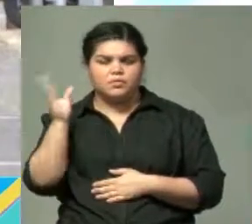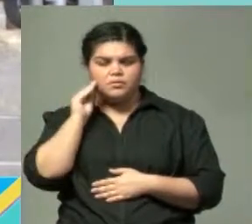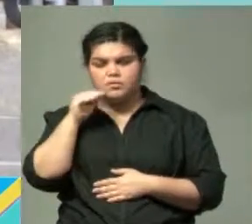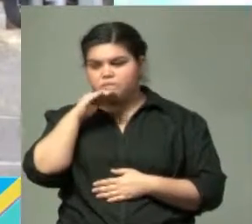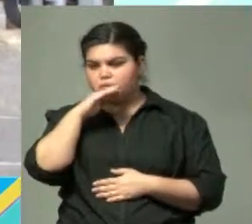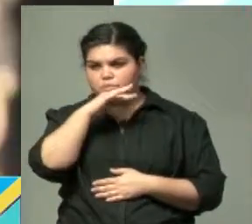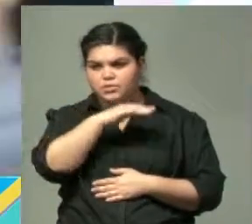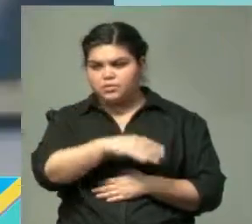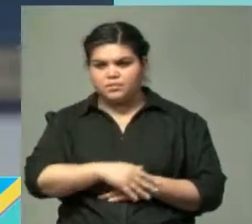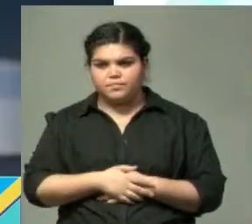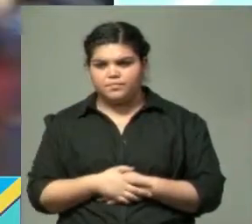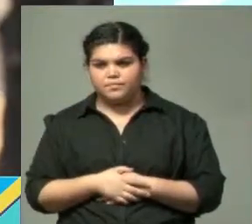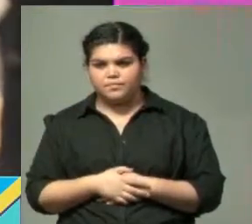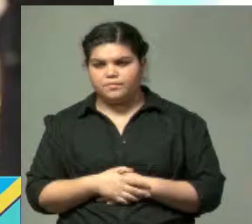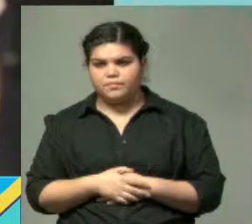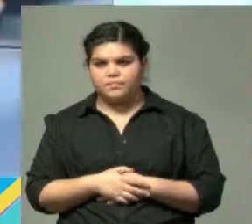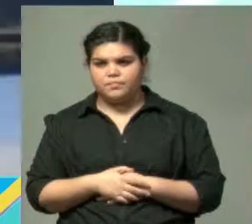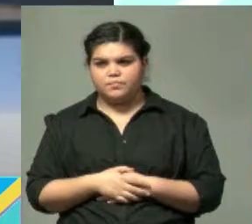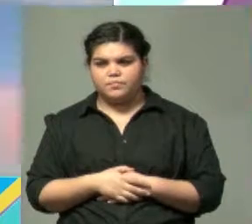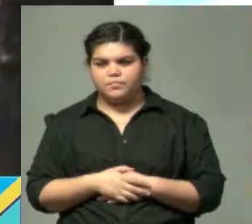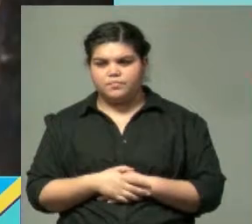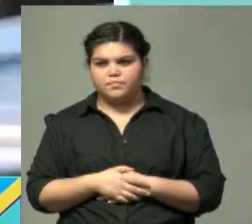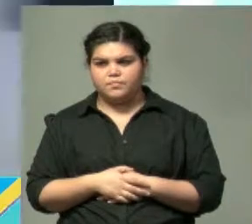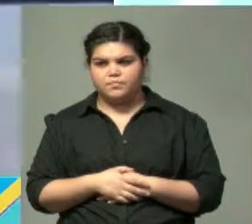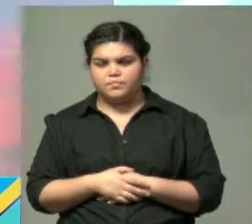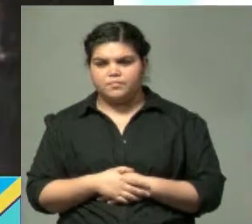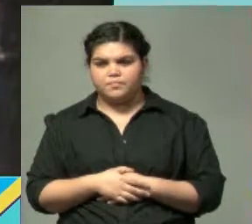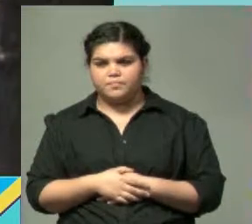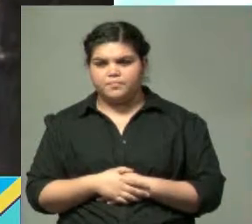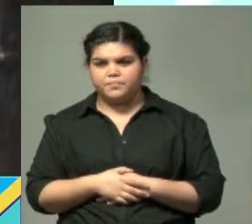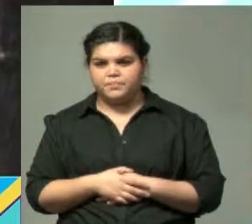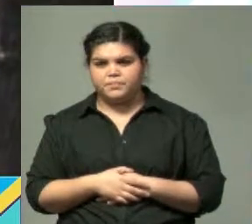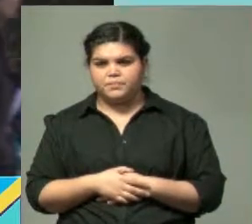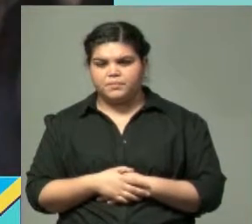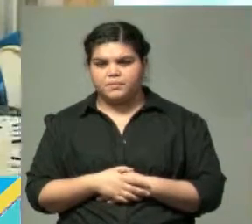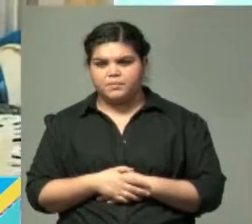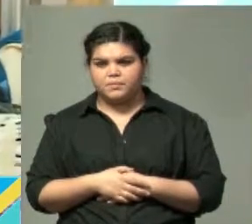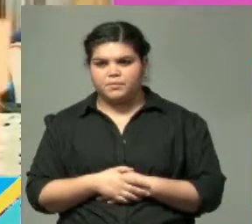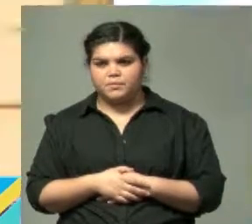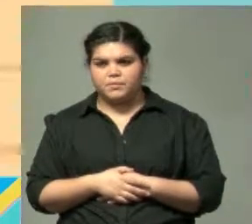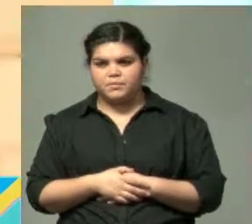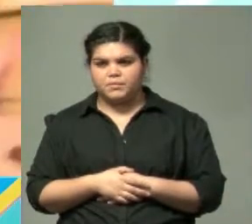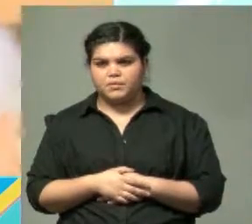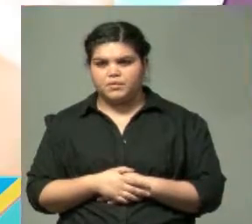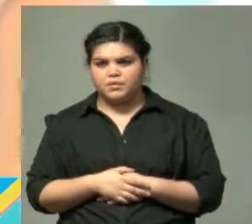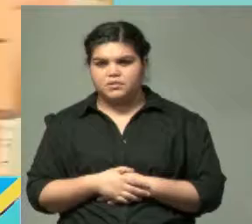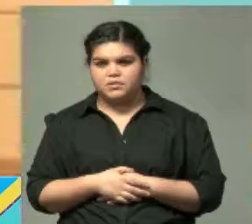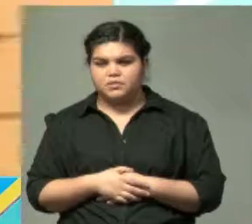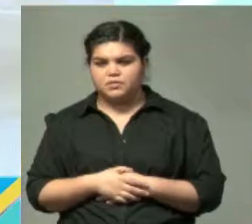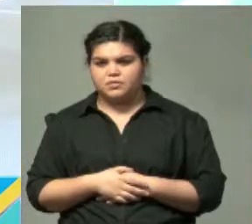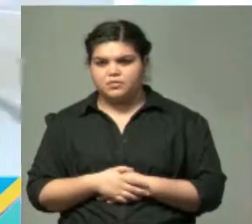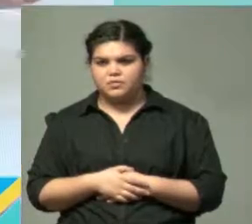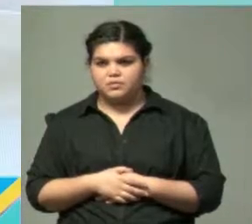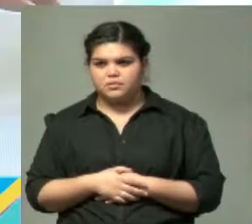desempleo. ¿Por qué? Acá el subsecretario me va a corregir o corroborar. Porque el subempleo demandante son aquellas personas